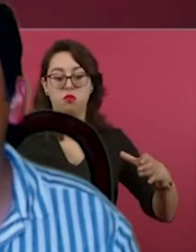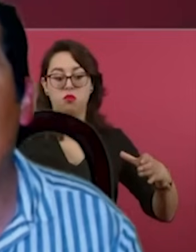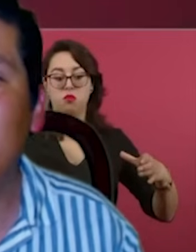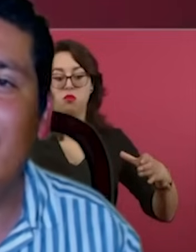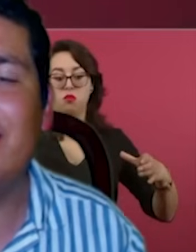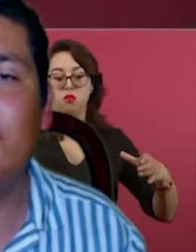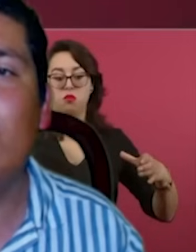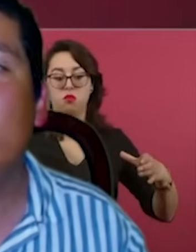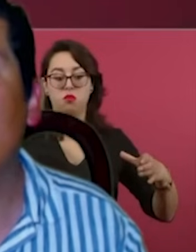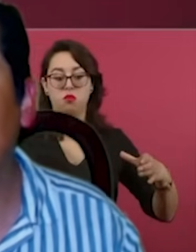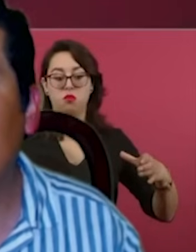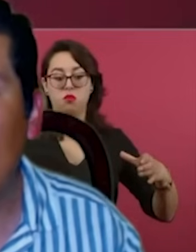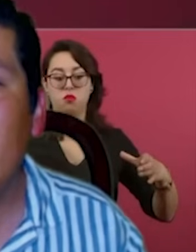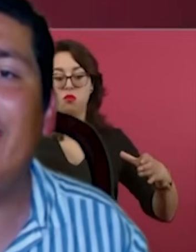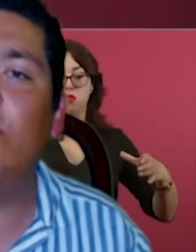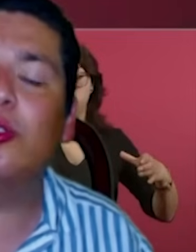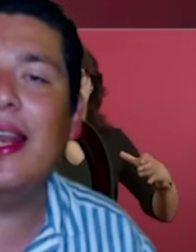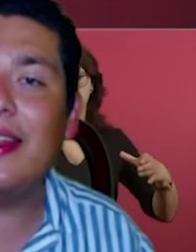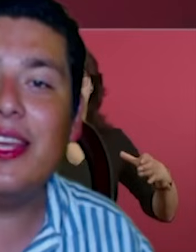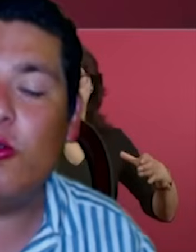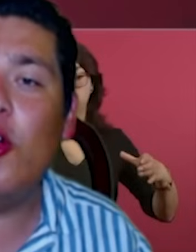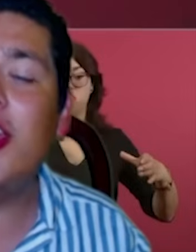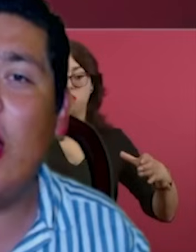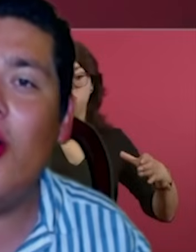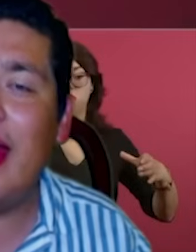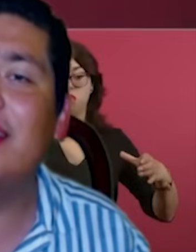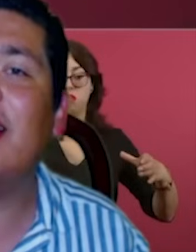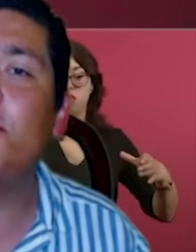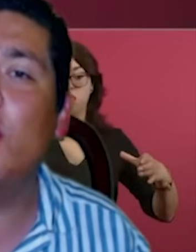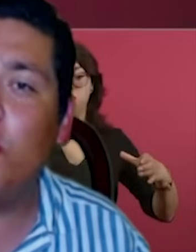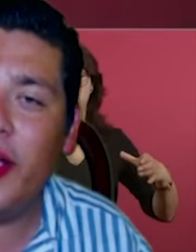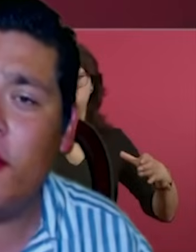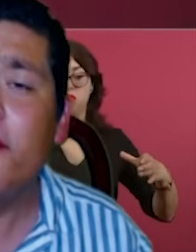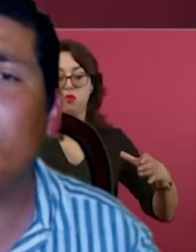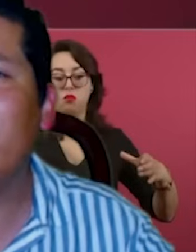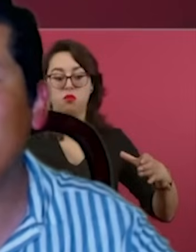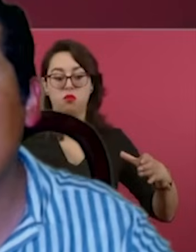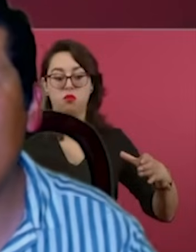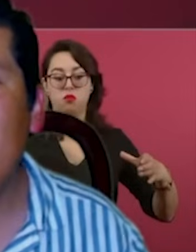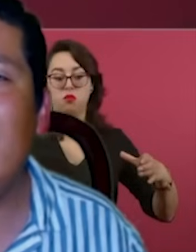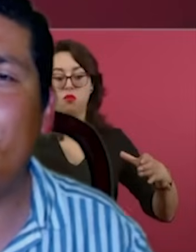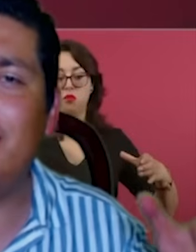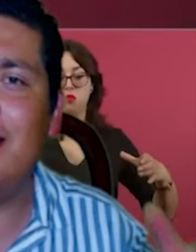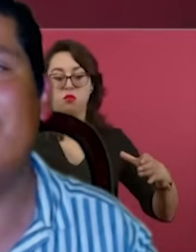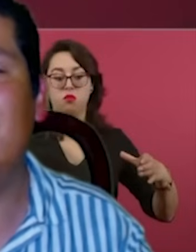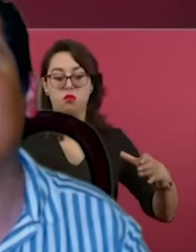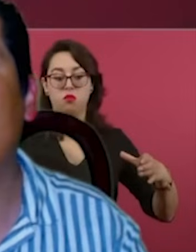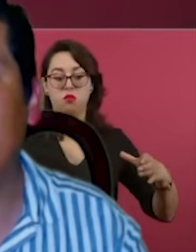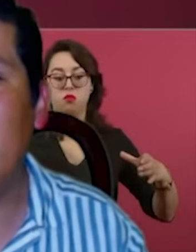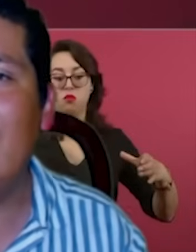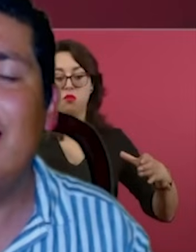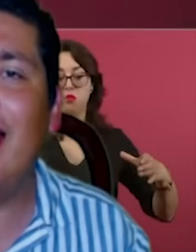pues rompió el silencio, los dejó en total ridículo, y ahora les cambió el juego. Porque está bien, el